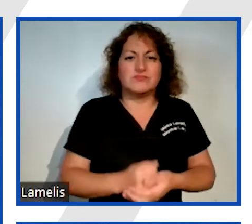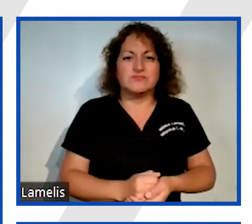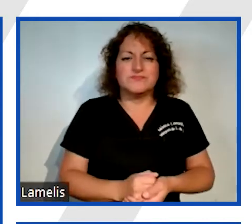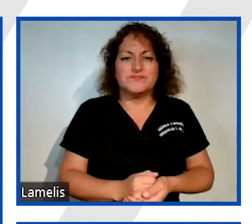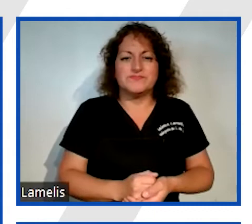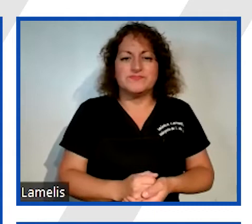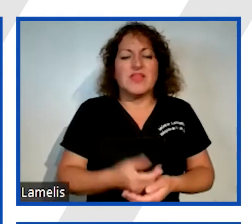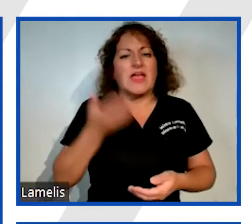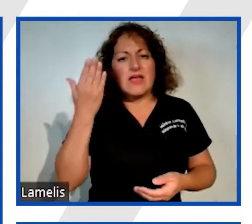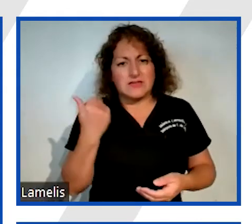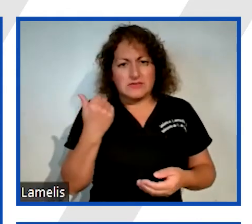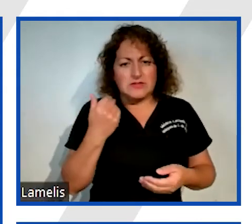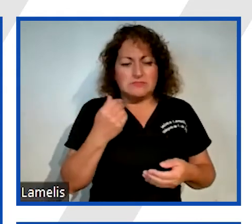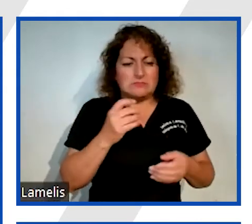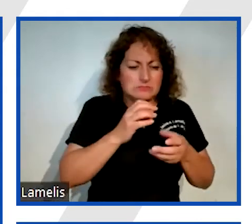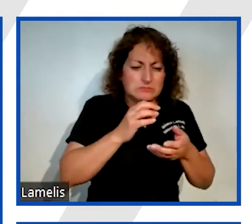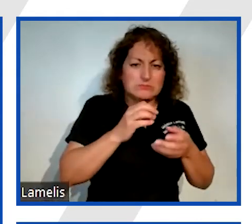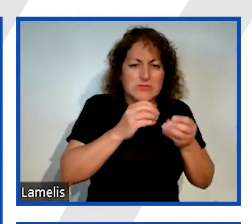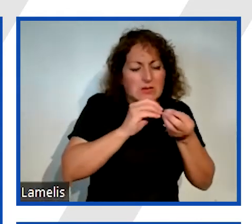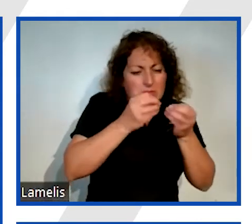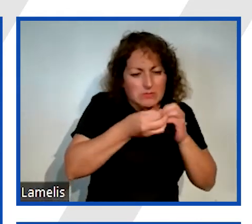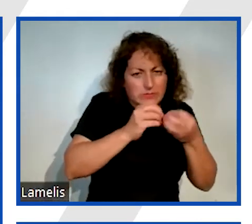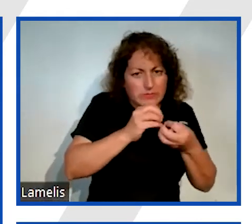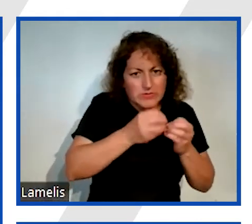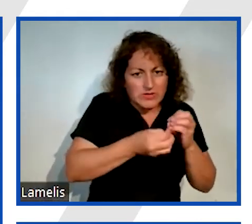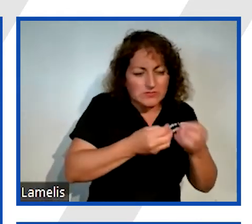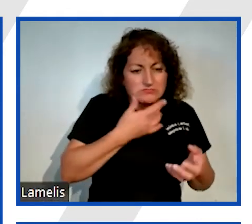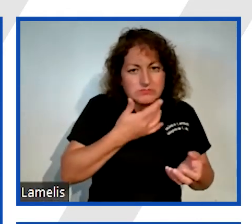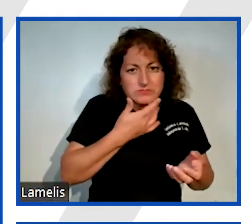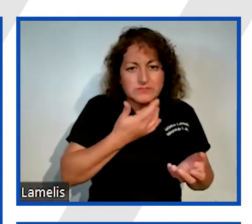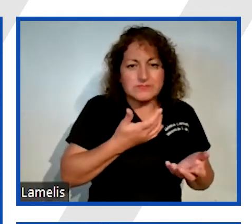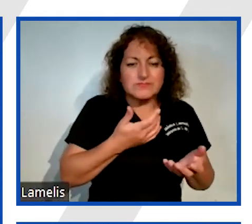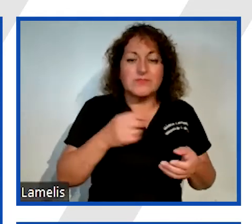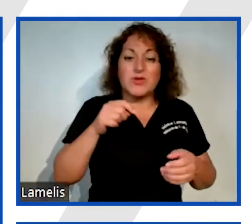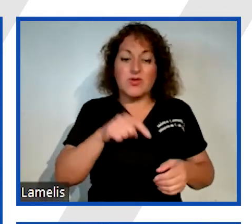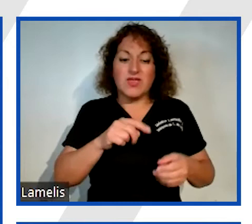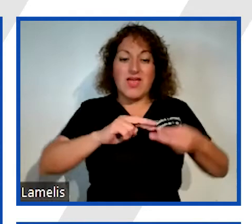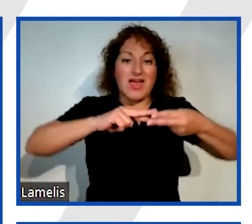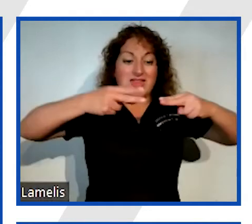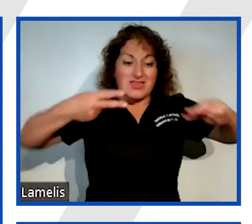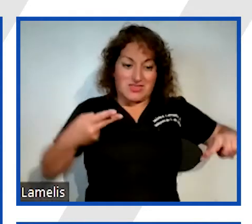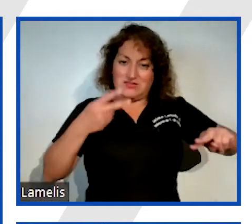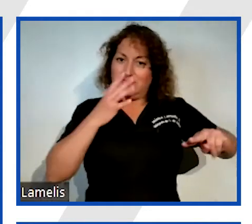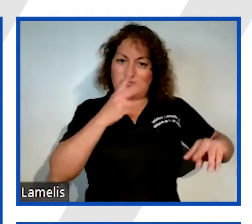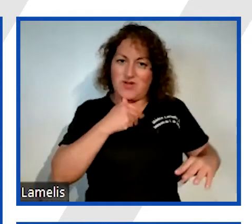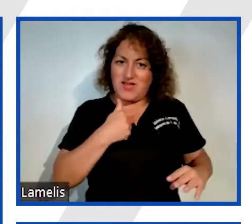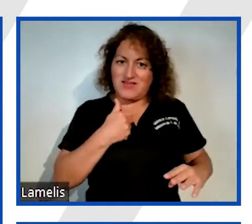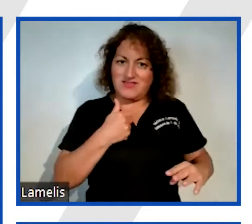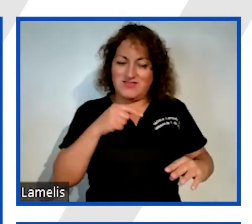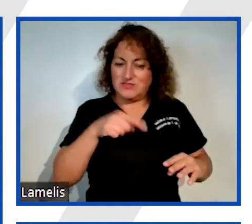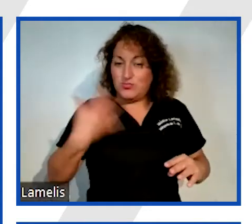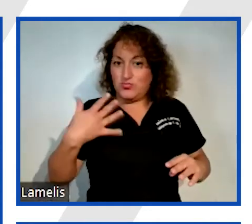bien adn que la una de las moléculas más importantes para la vida no